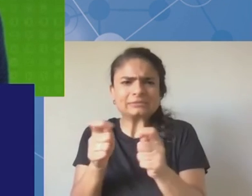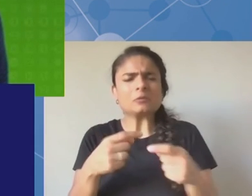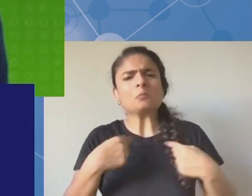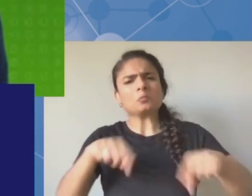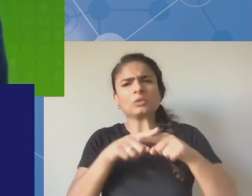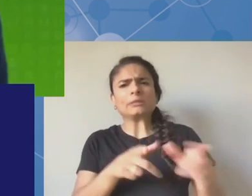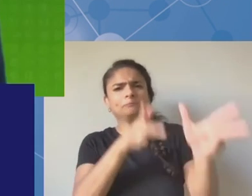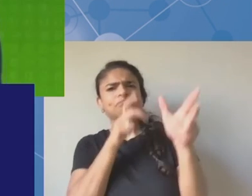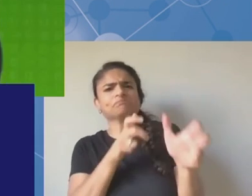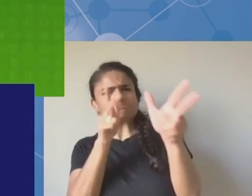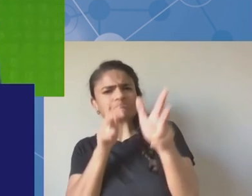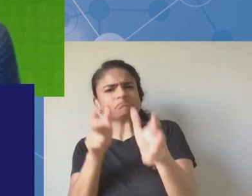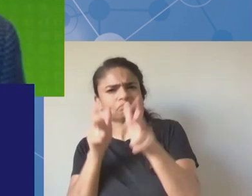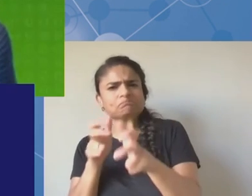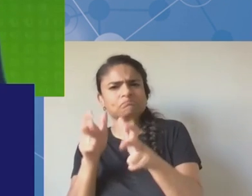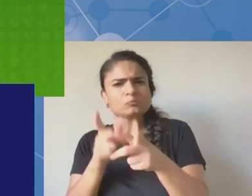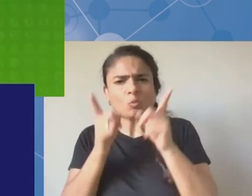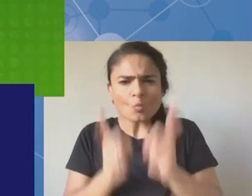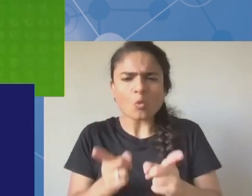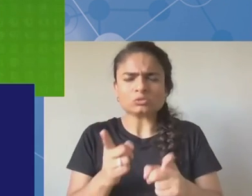foro IGF.